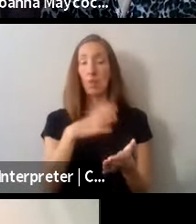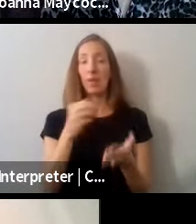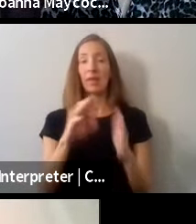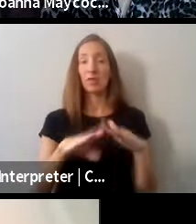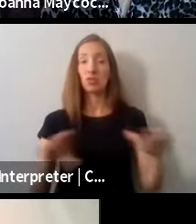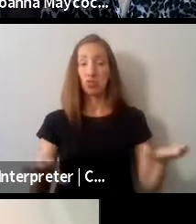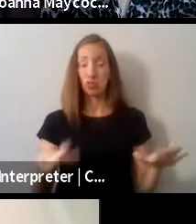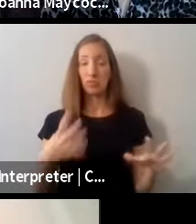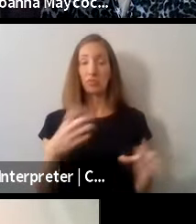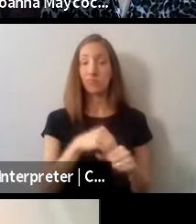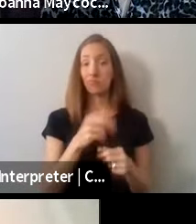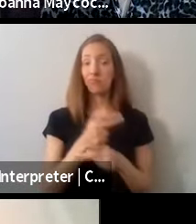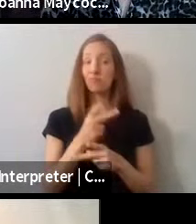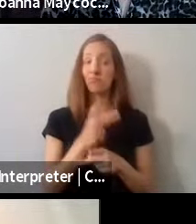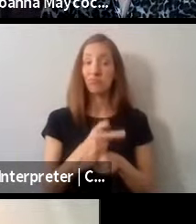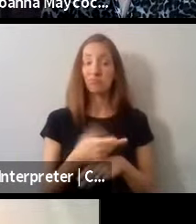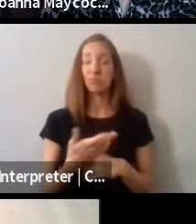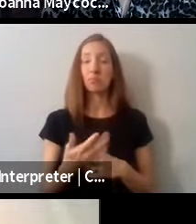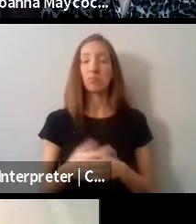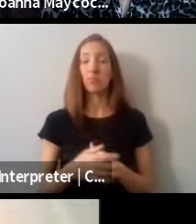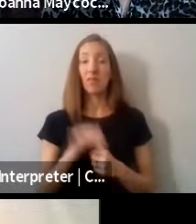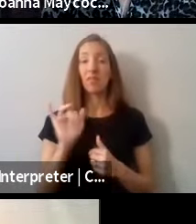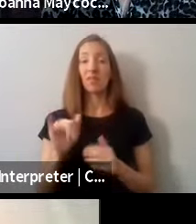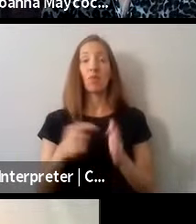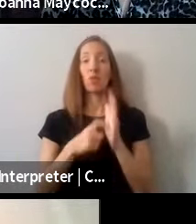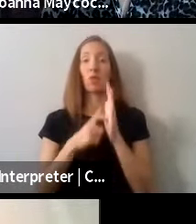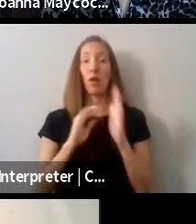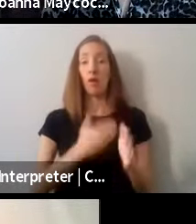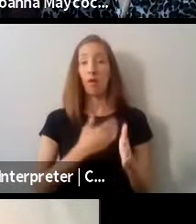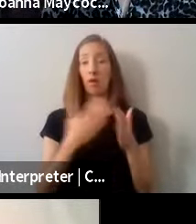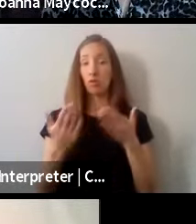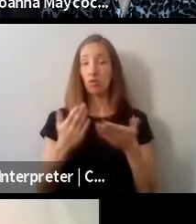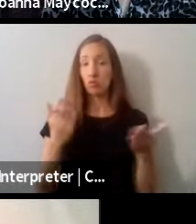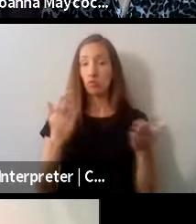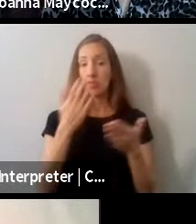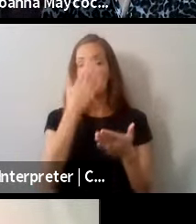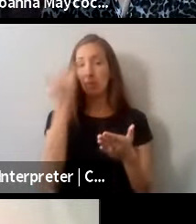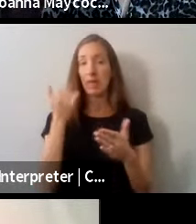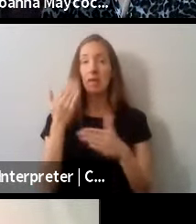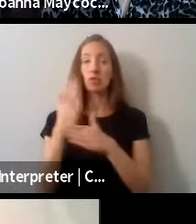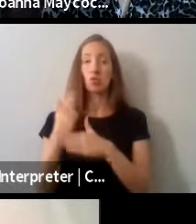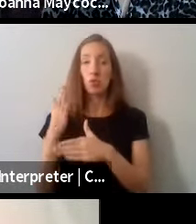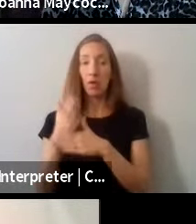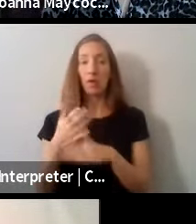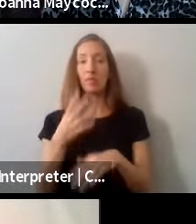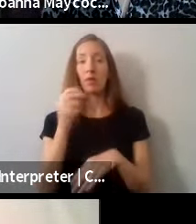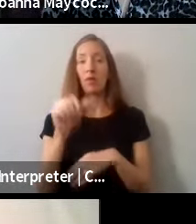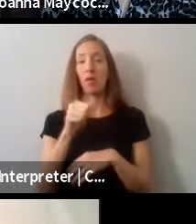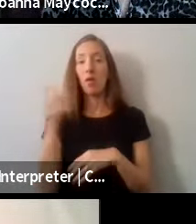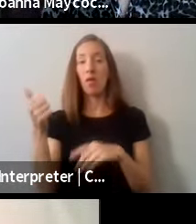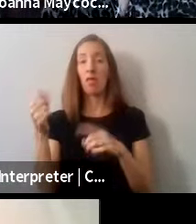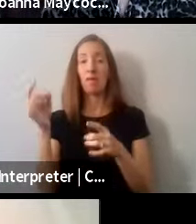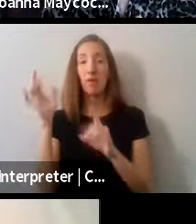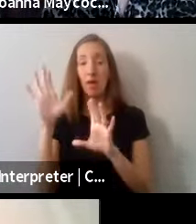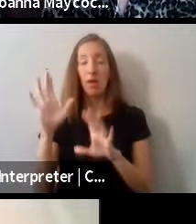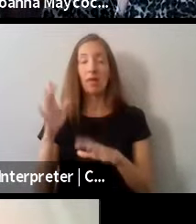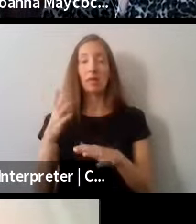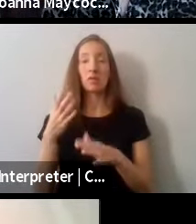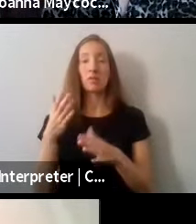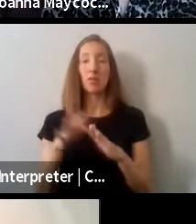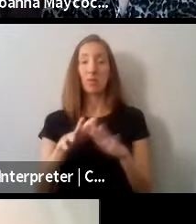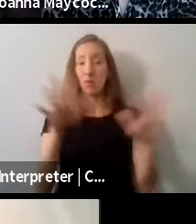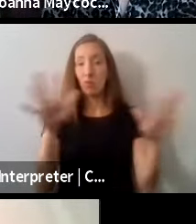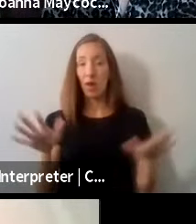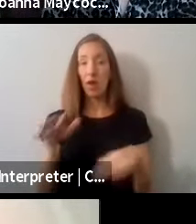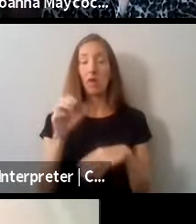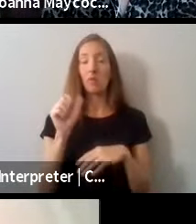país. Aquí también el Ecuador, la Comisión Mixta dejó sin efecto los plazos de notificación de las medidas